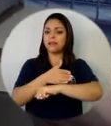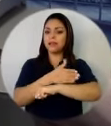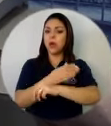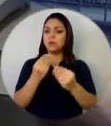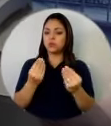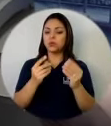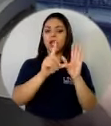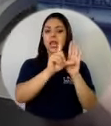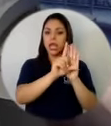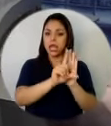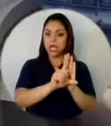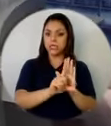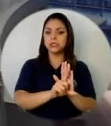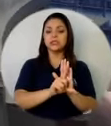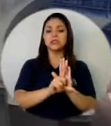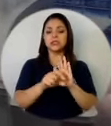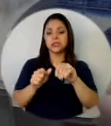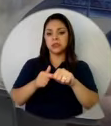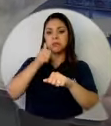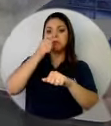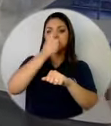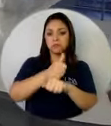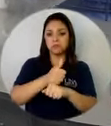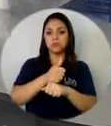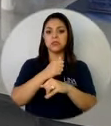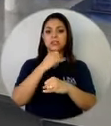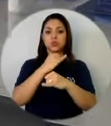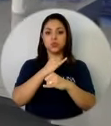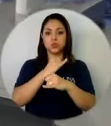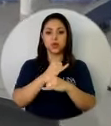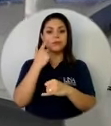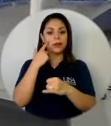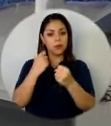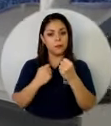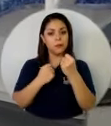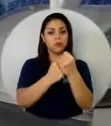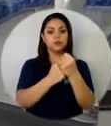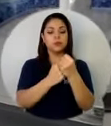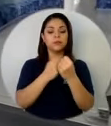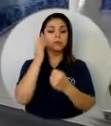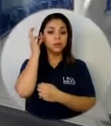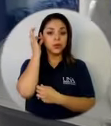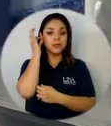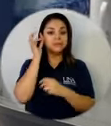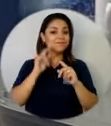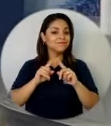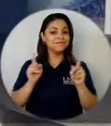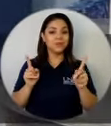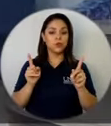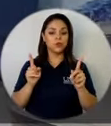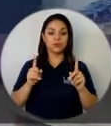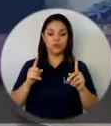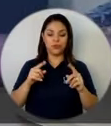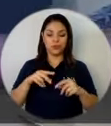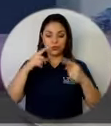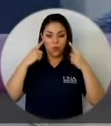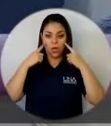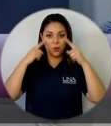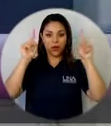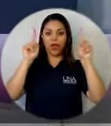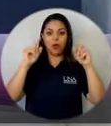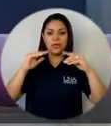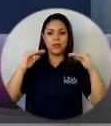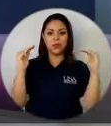de legislación, de crear cierta institucionalidad en favor de las mujeres, estas no han alcanzado